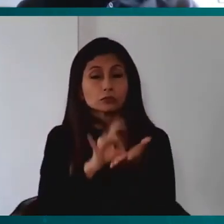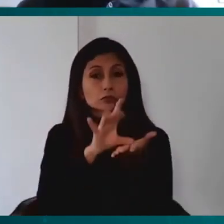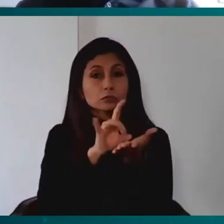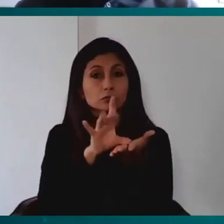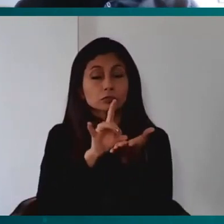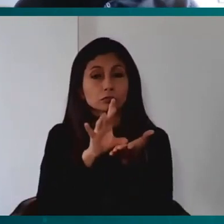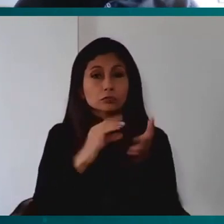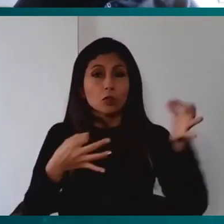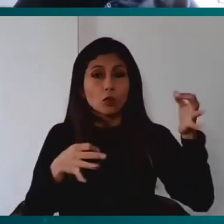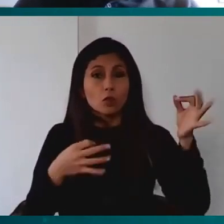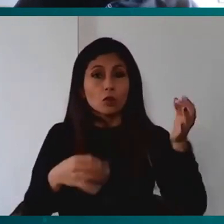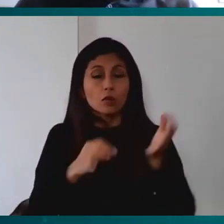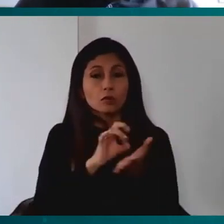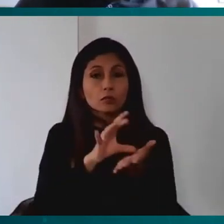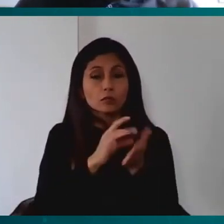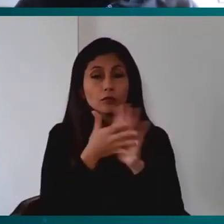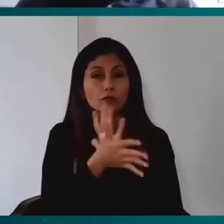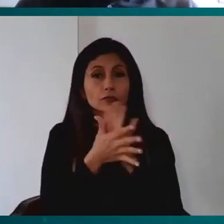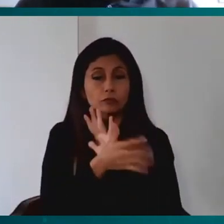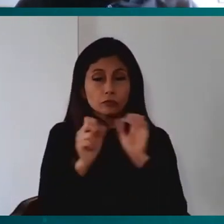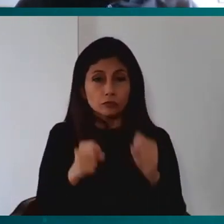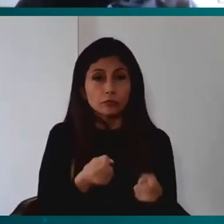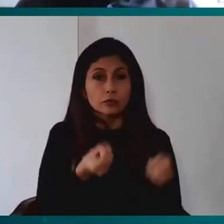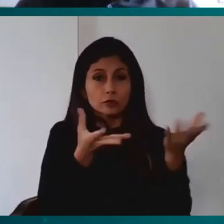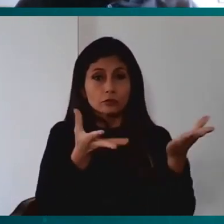compartirles esa información.